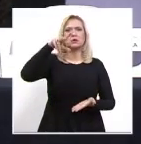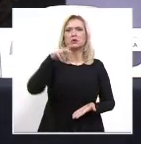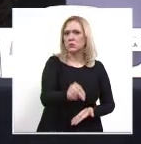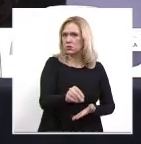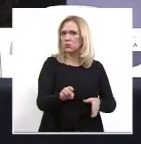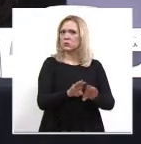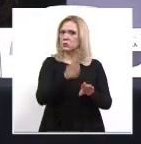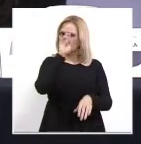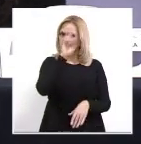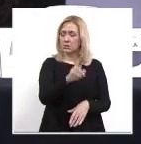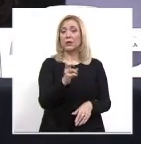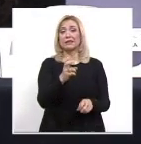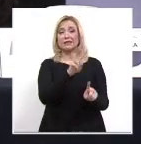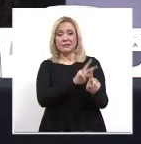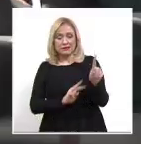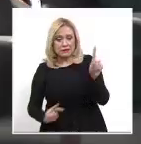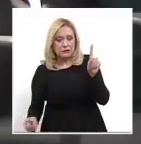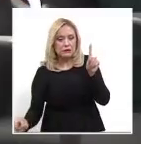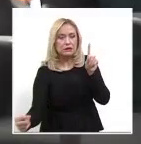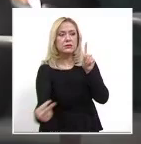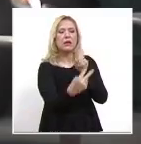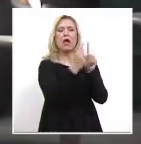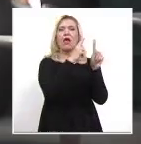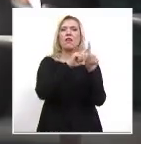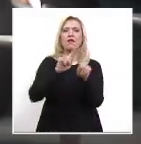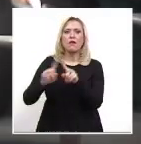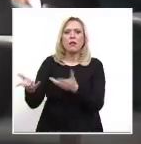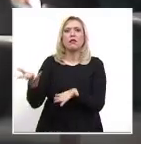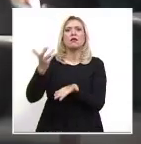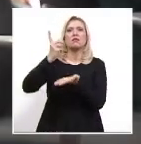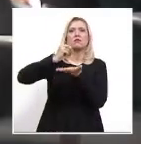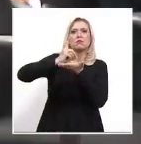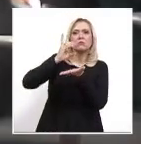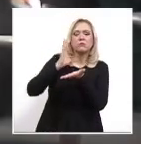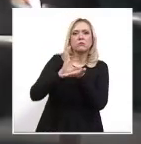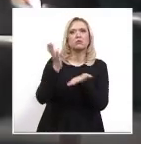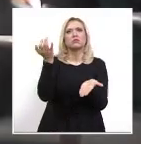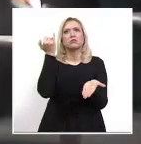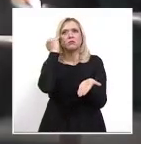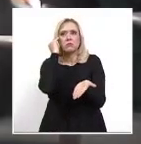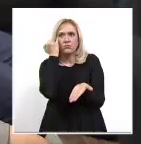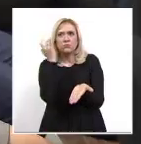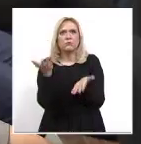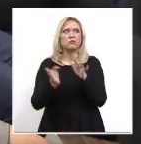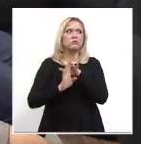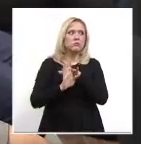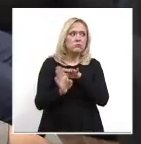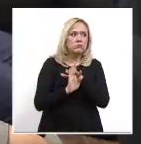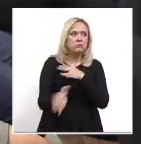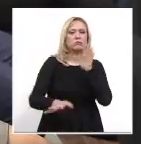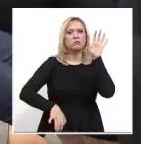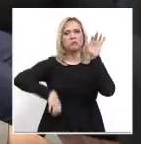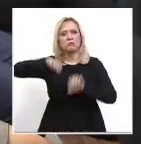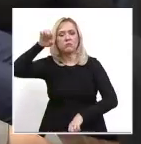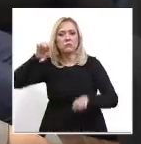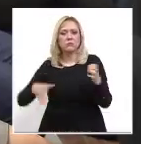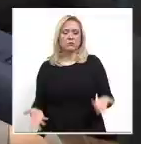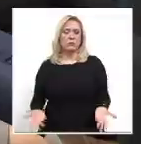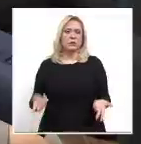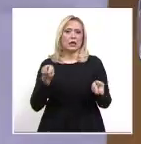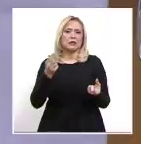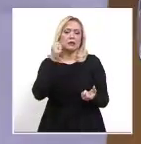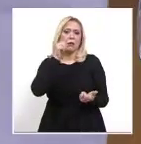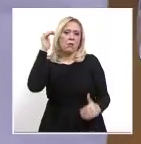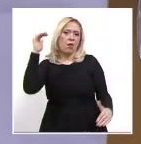la perspectiva de interseccionalidad, erróneamente concebida como la suma de diversas desigualdades, aclararon especialistas en